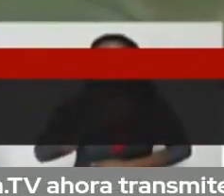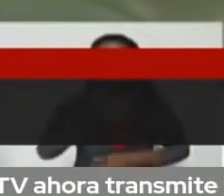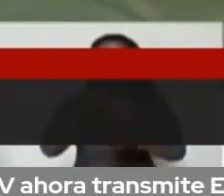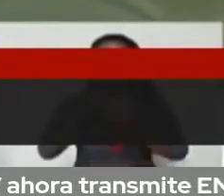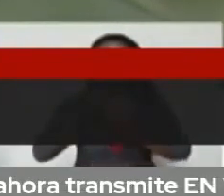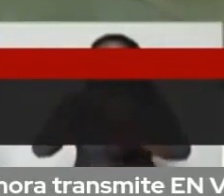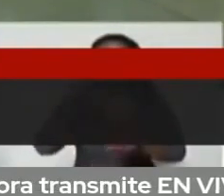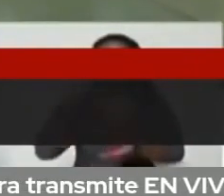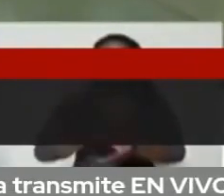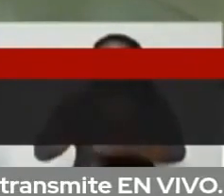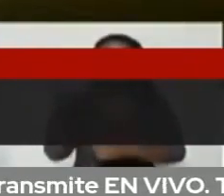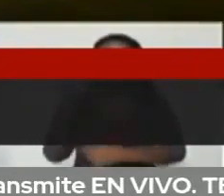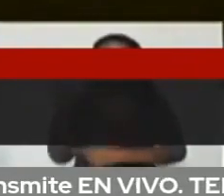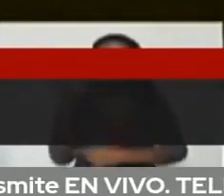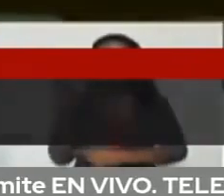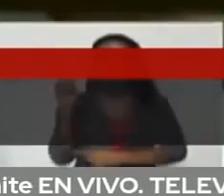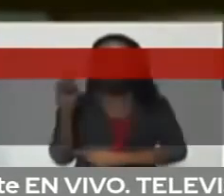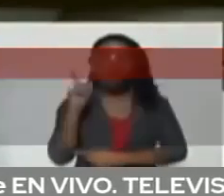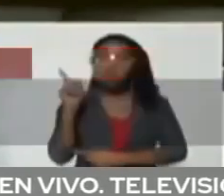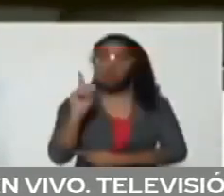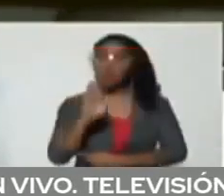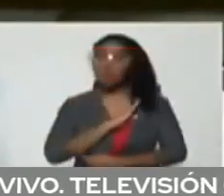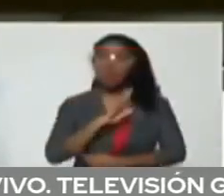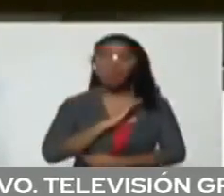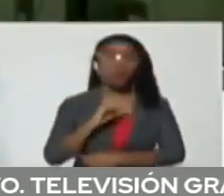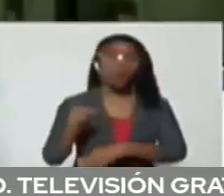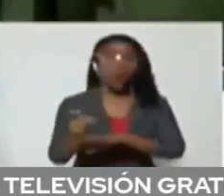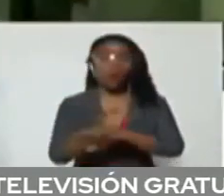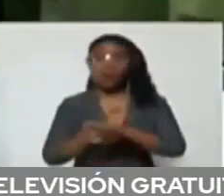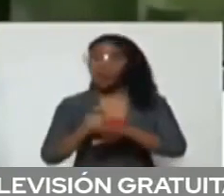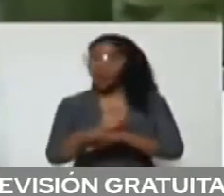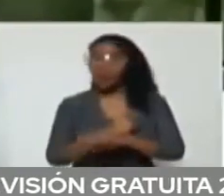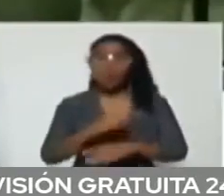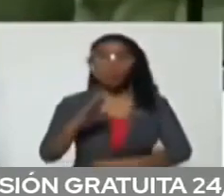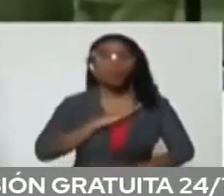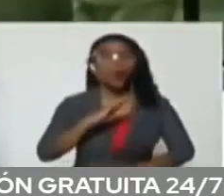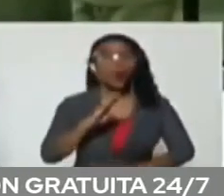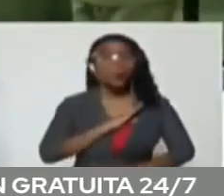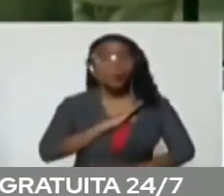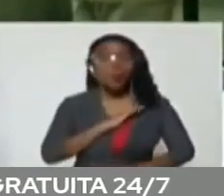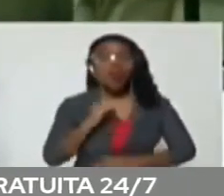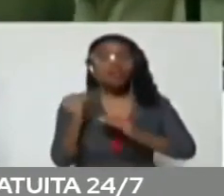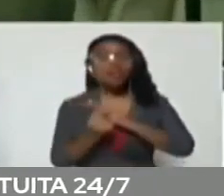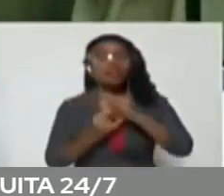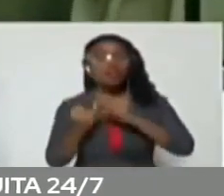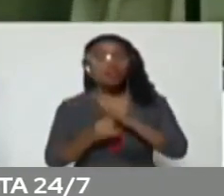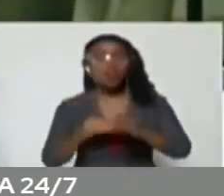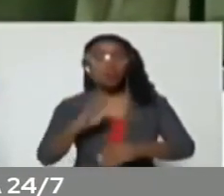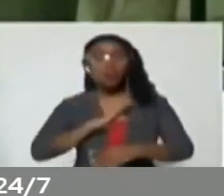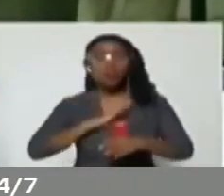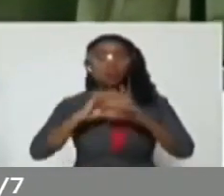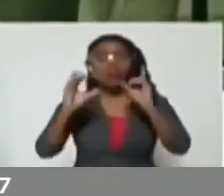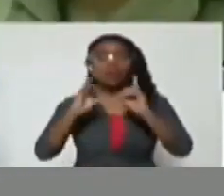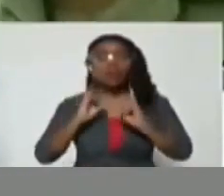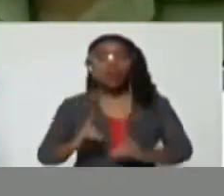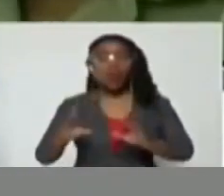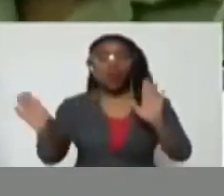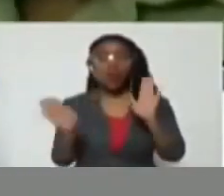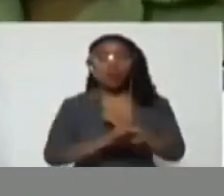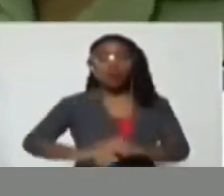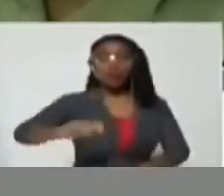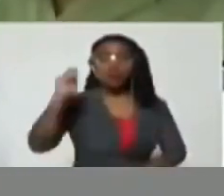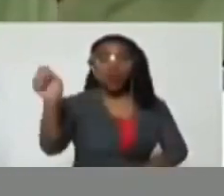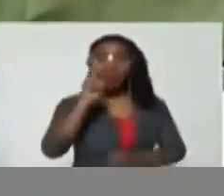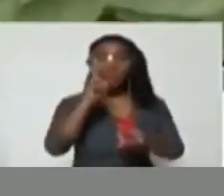Banco Central de Venezuela. No le pertenecen al gobierno, le pertenece a un instituto autónomo constitucional que es